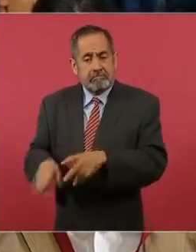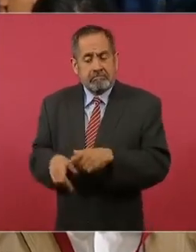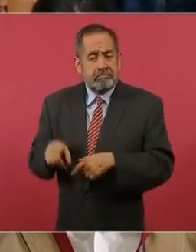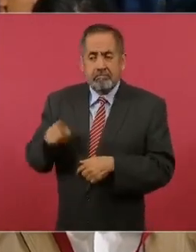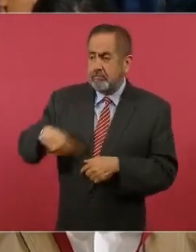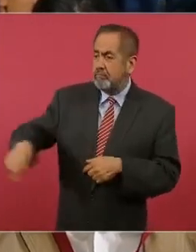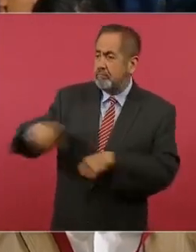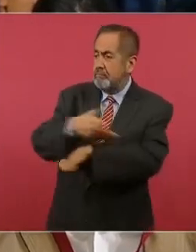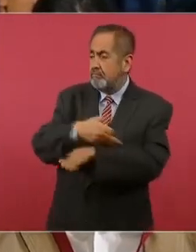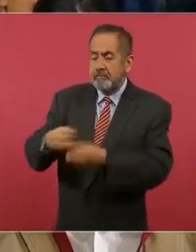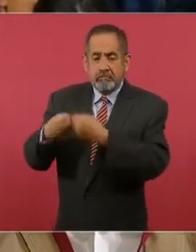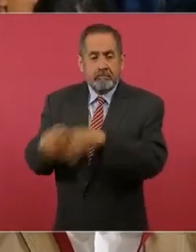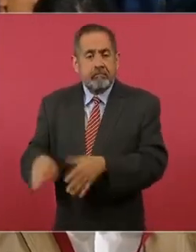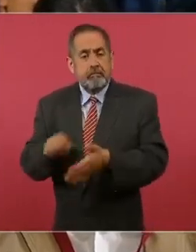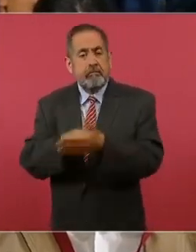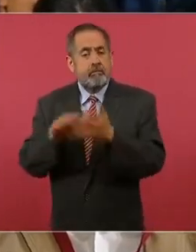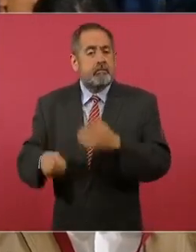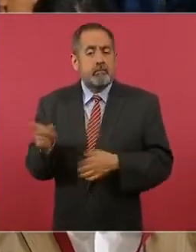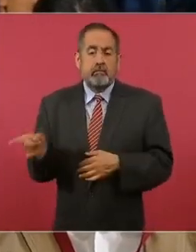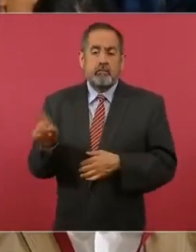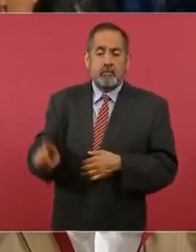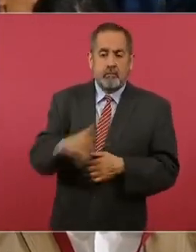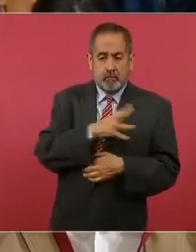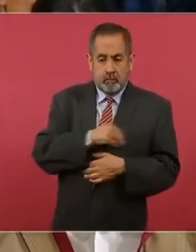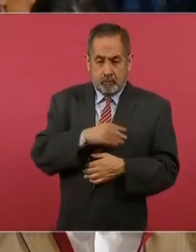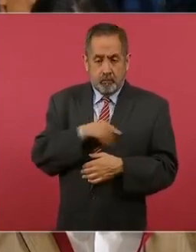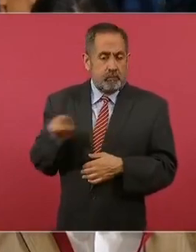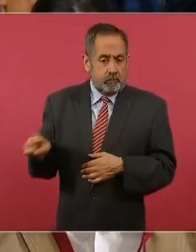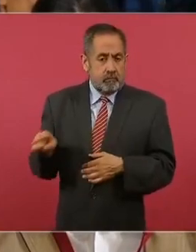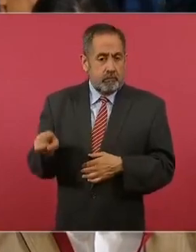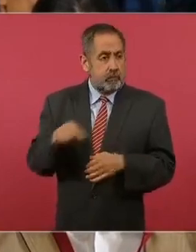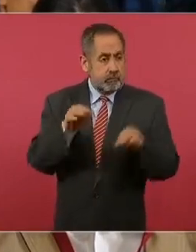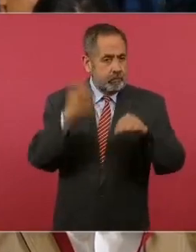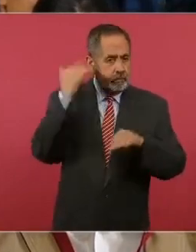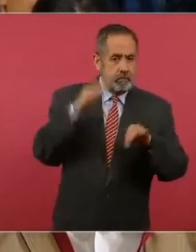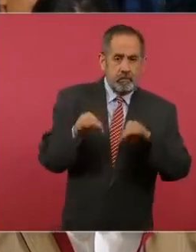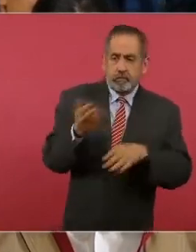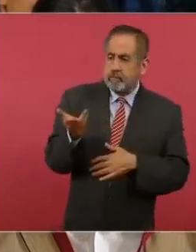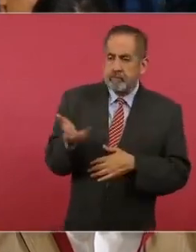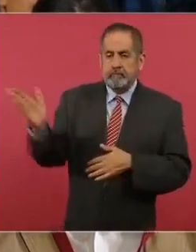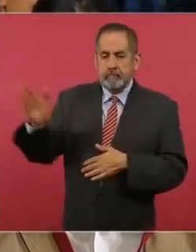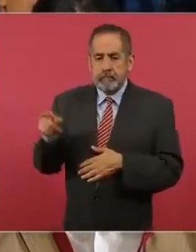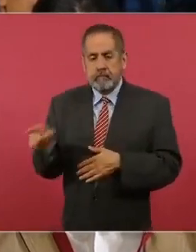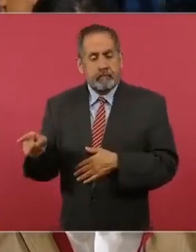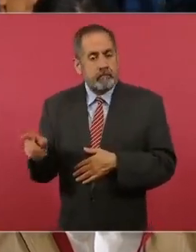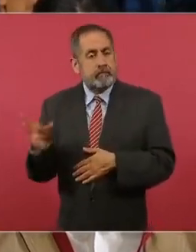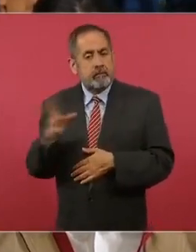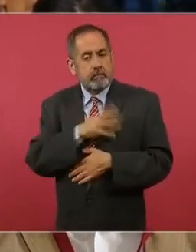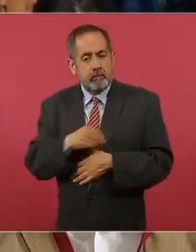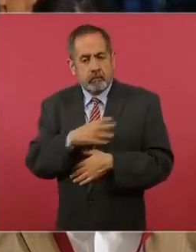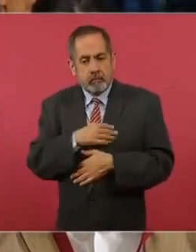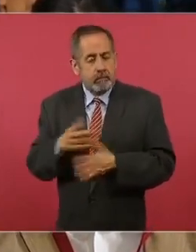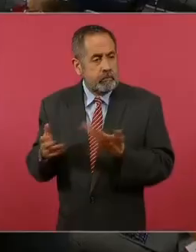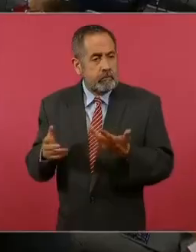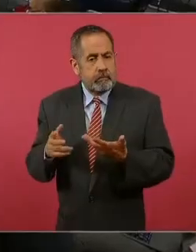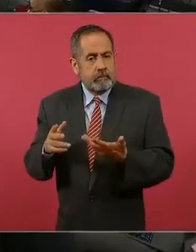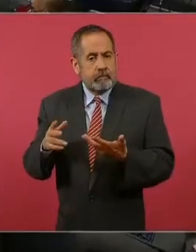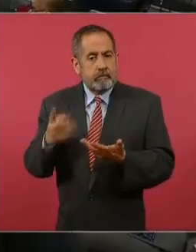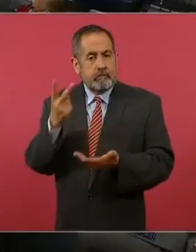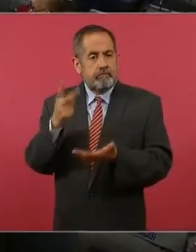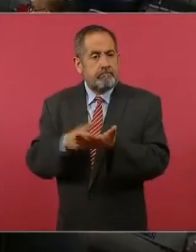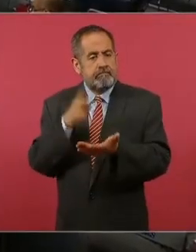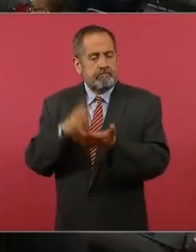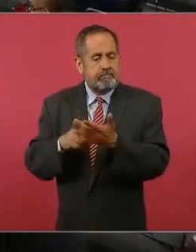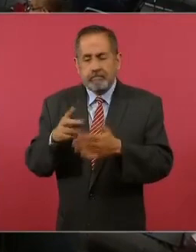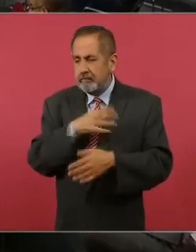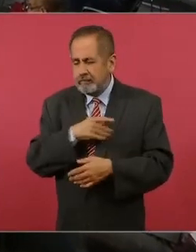él y a su familia. Por ejemplo, su hijo, a raíz de este despido, ya ha sufrido, pues ha intentado quitarse